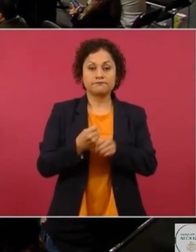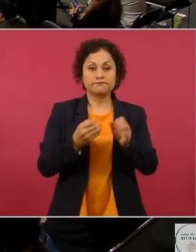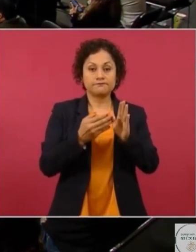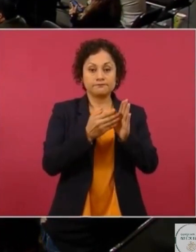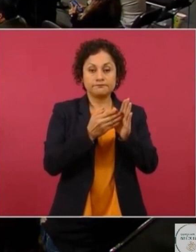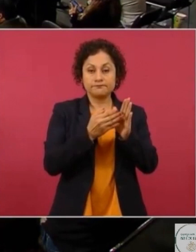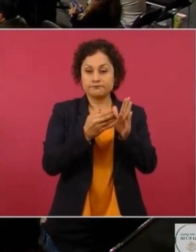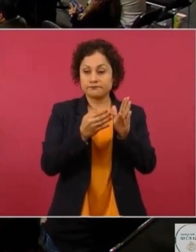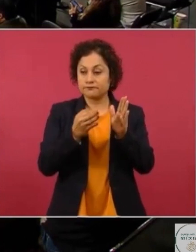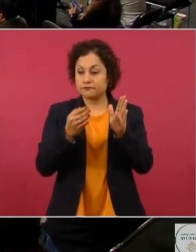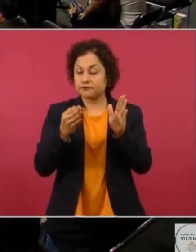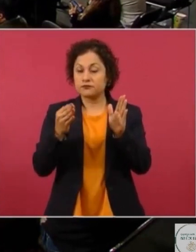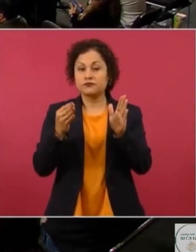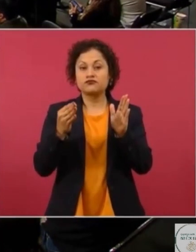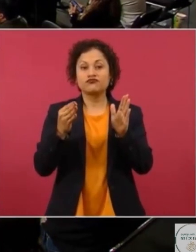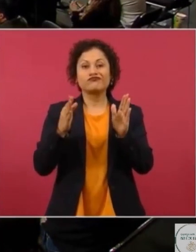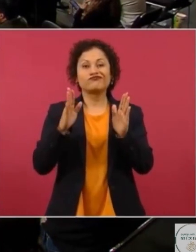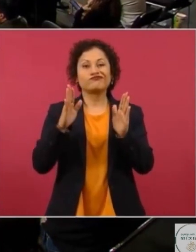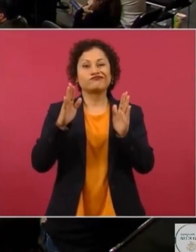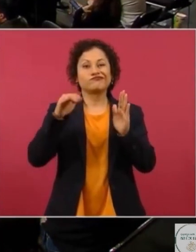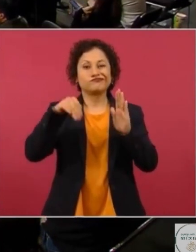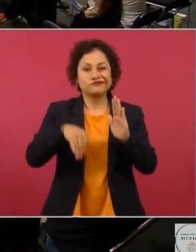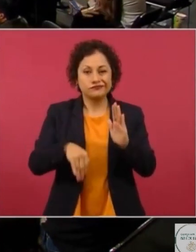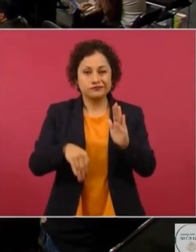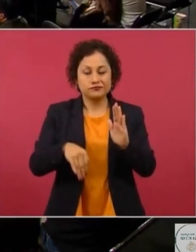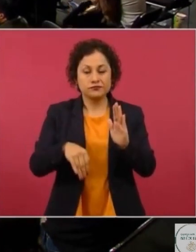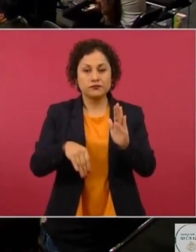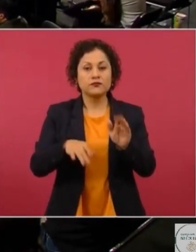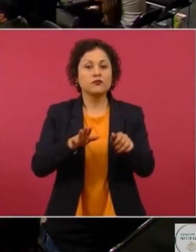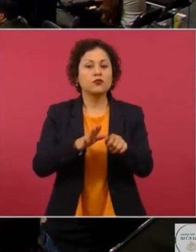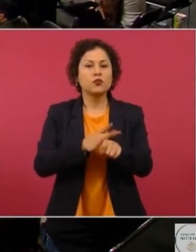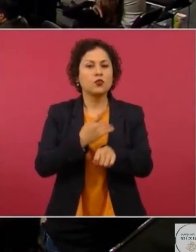los trabajadores que todavía